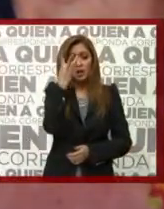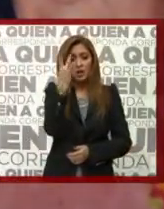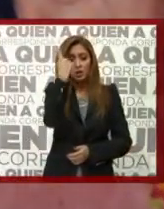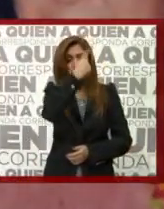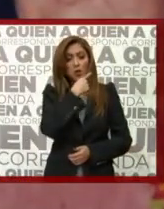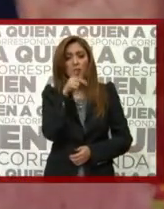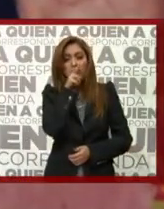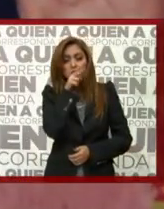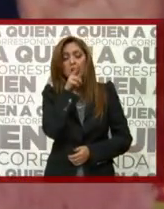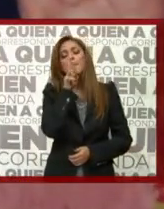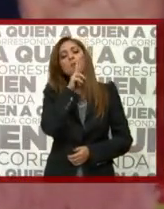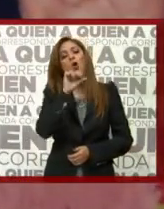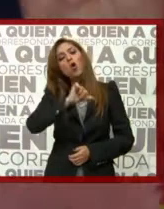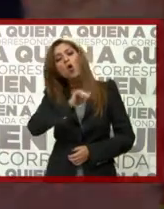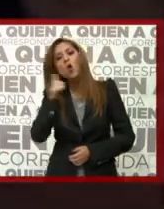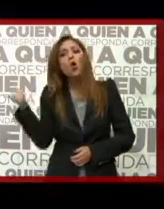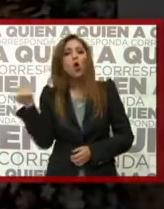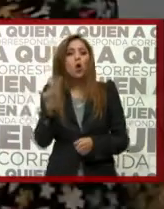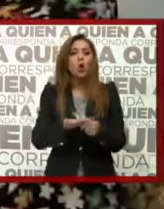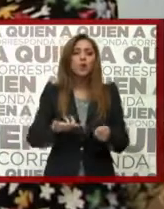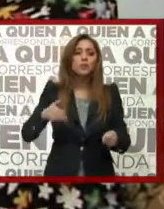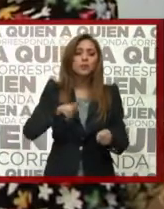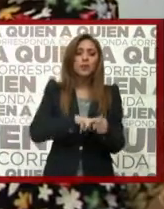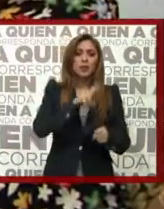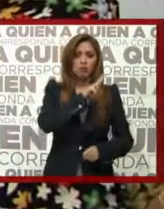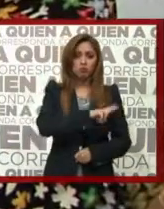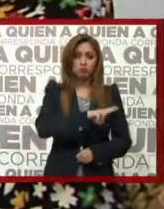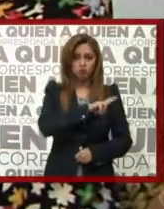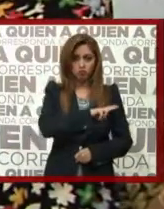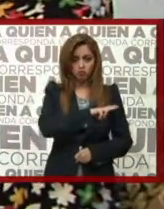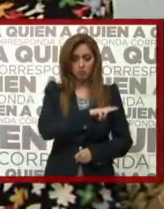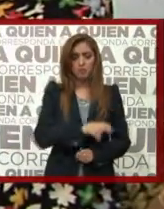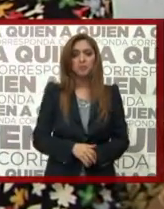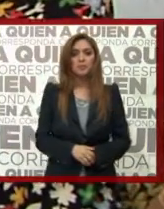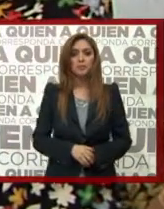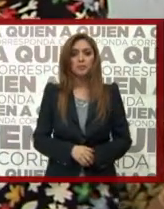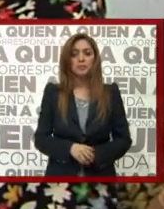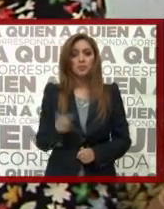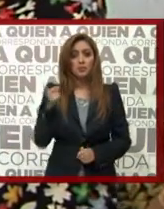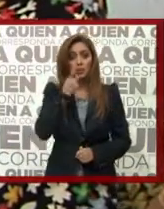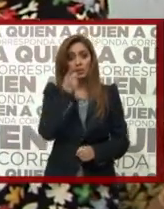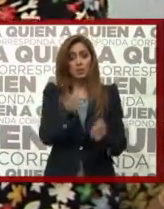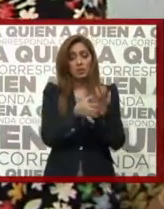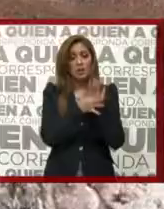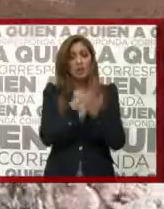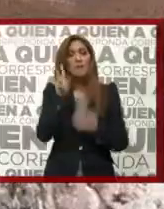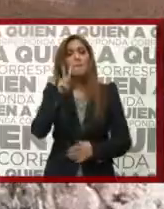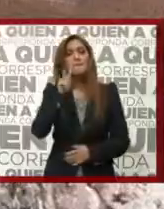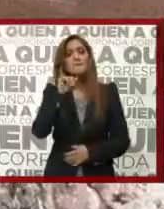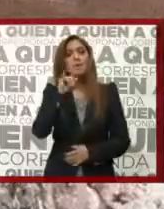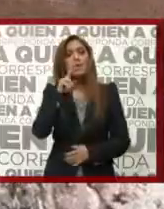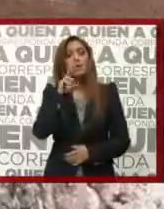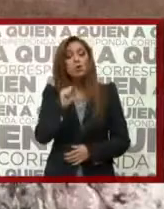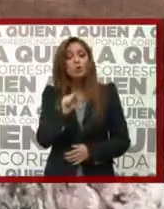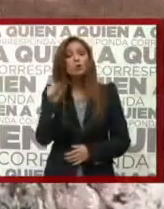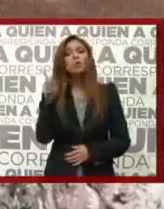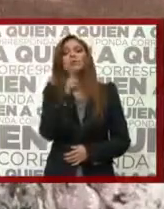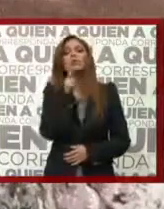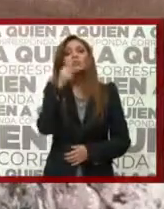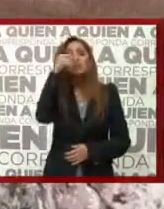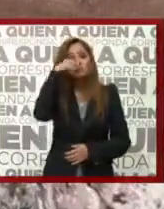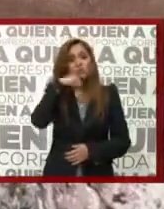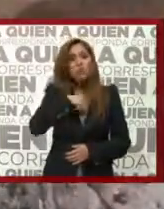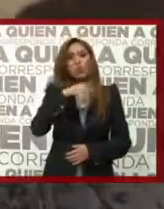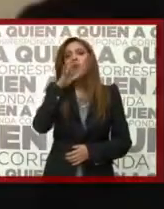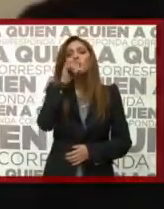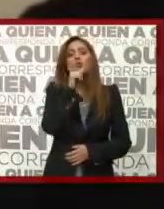decidió llevársela a un hospital privado. Supieron que era un virus muy agresivo, muy, muy agresivo. Por eso era la asfixia, no le pasaba